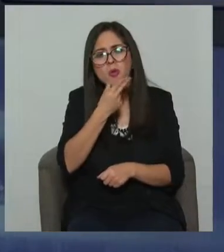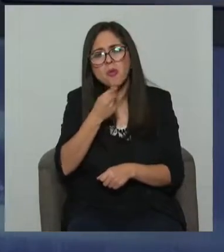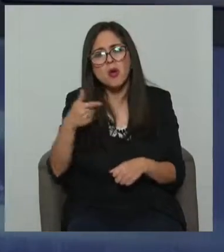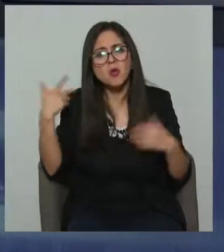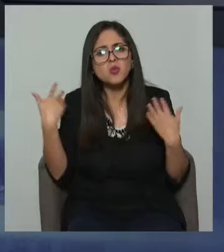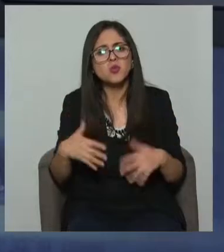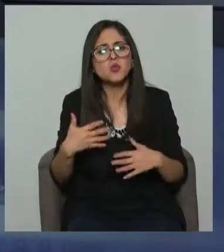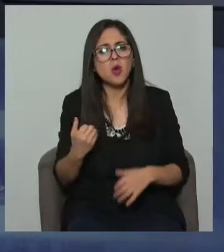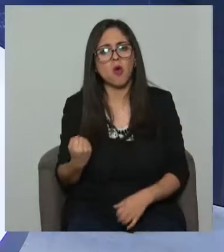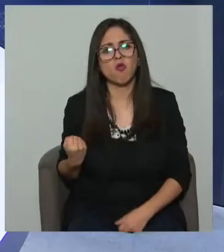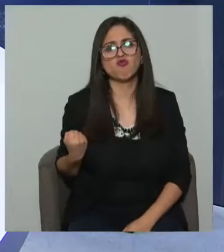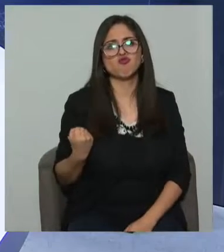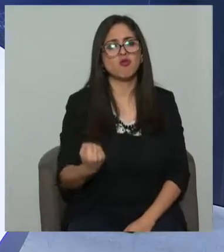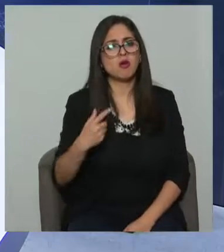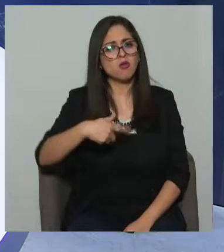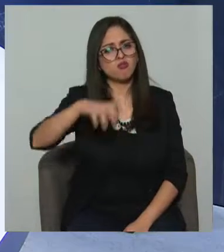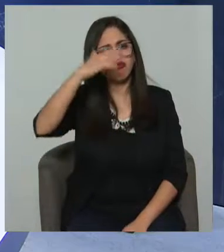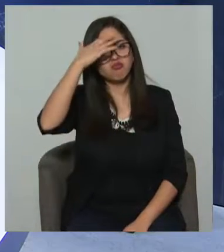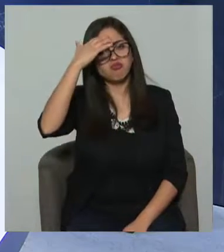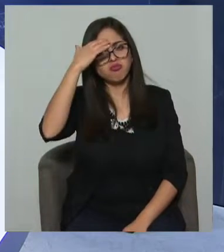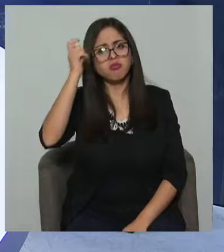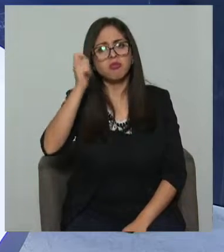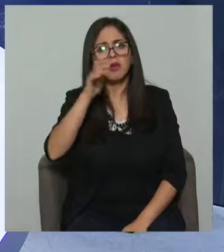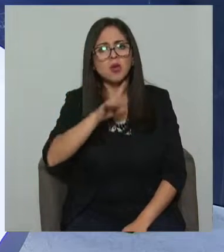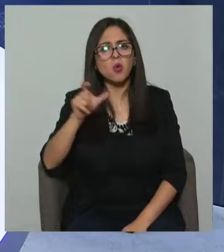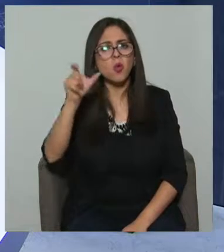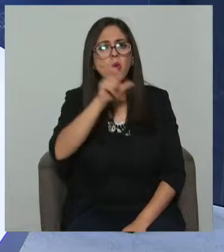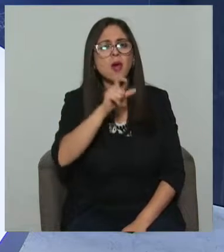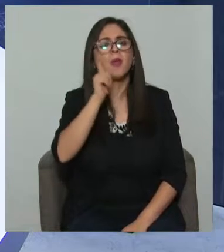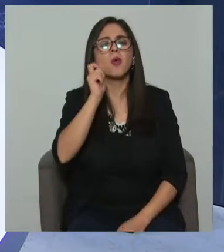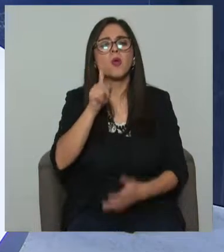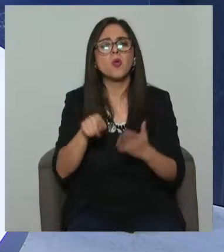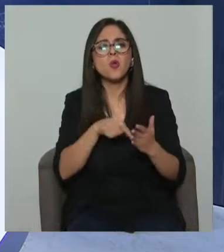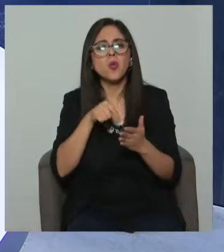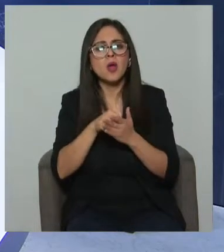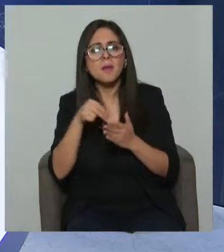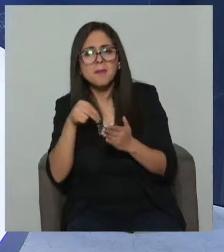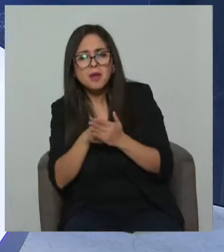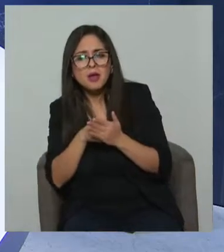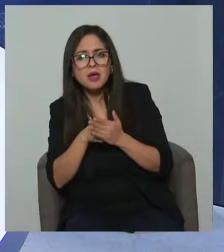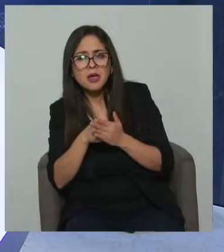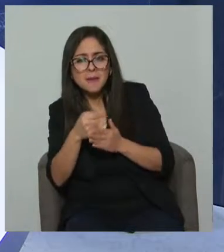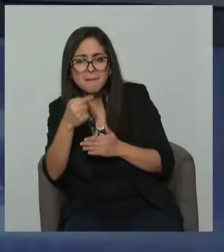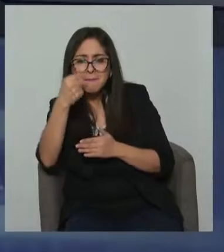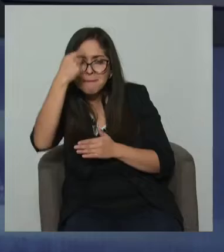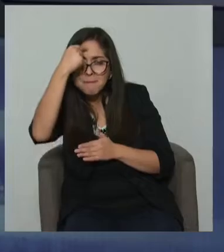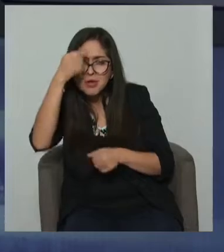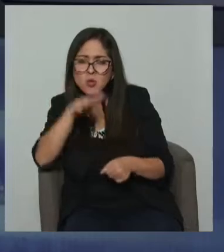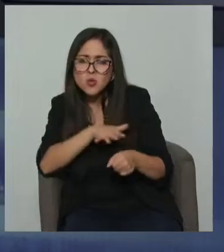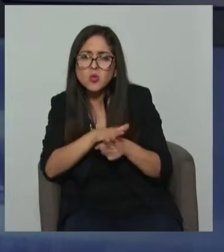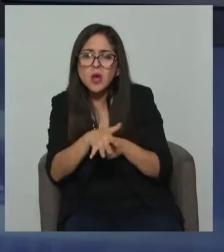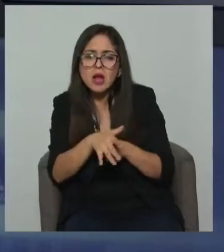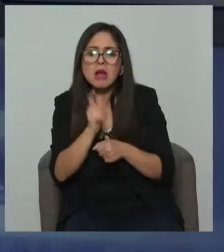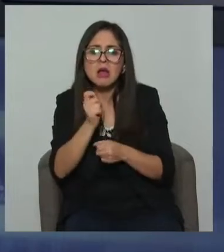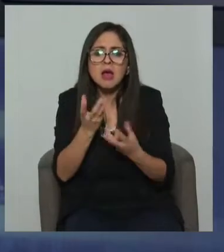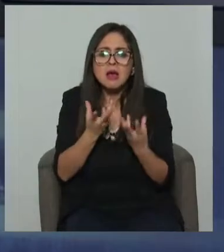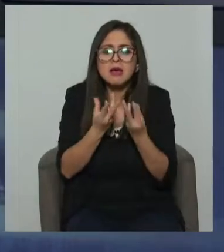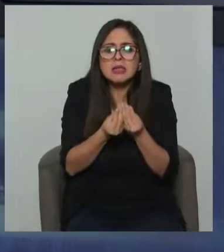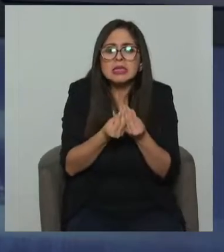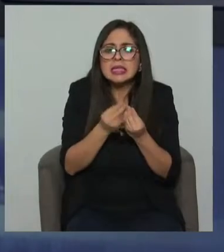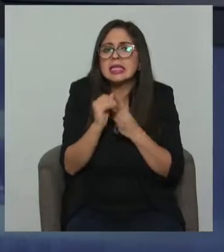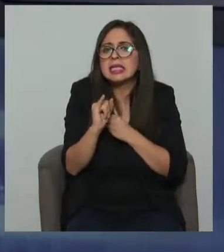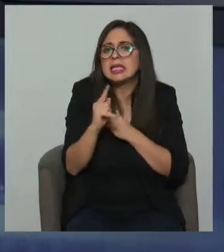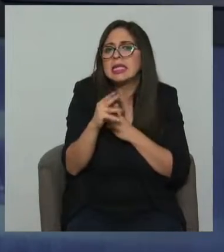tan poderoso en sus momentos íntimos? ¿Qué reflexiones tiene? ¿Y cuáles son esos momentos íntimos? Entonces